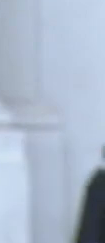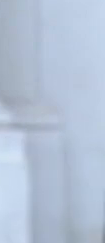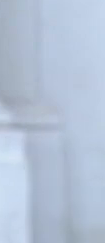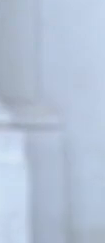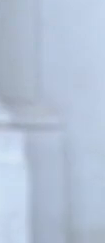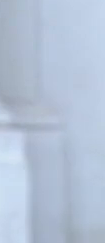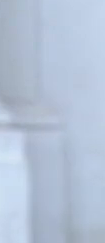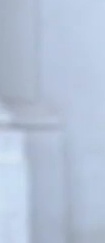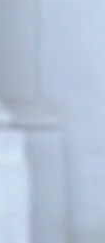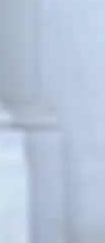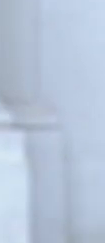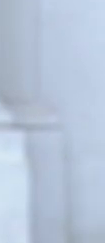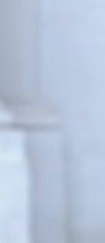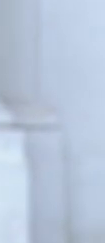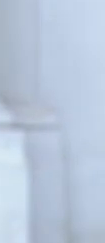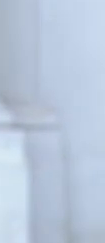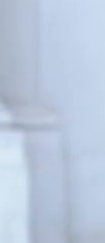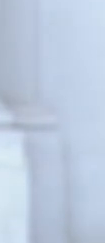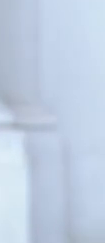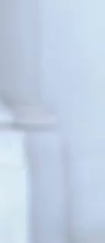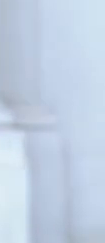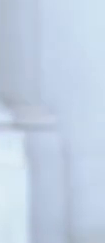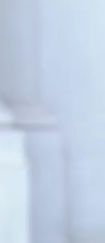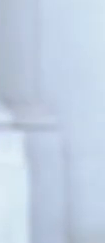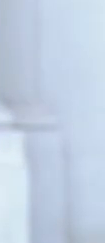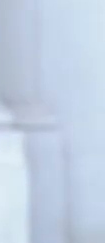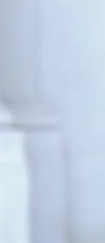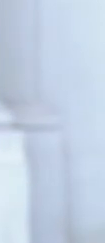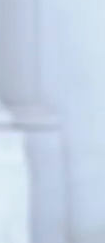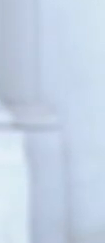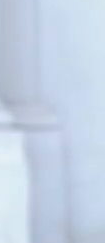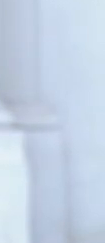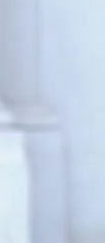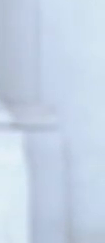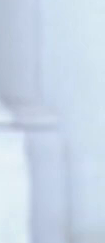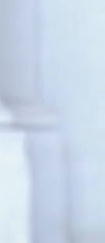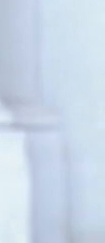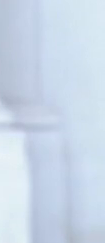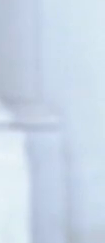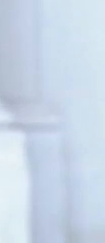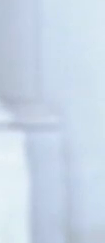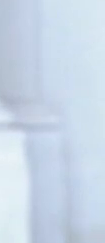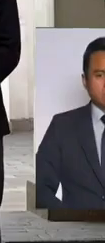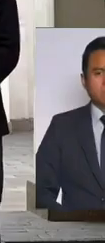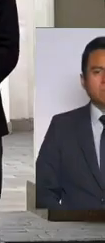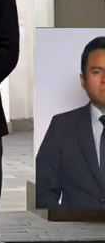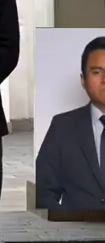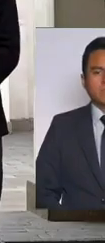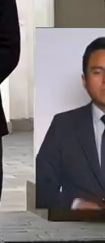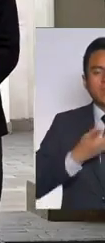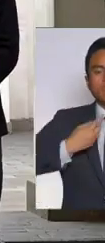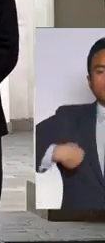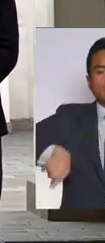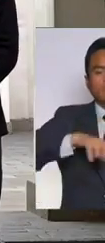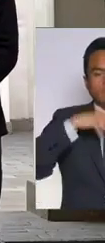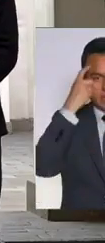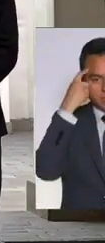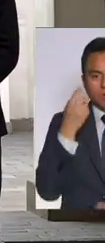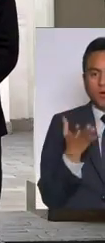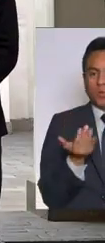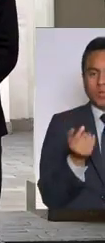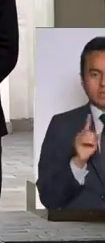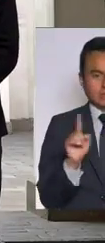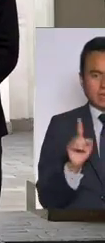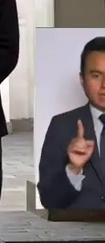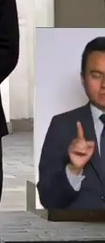mayor violencia, con aún mayor, ¿no es cierto?, vulneración en relación a los derechos de las personas, primero de protestar, pero además con